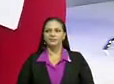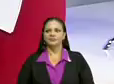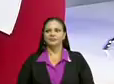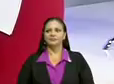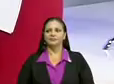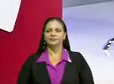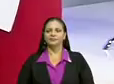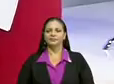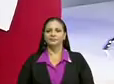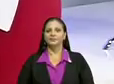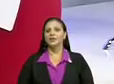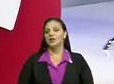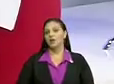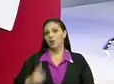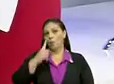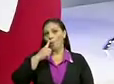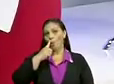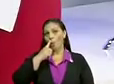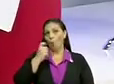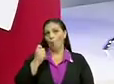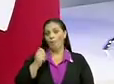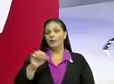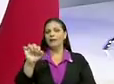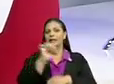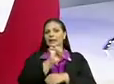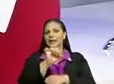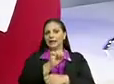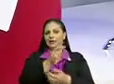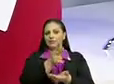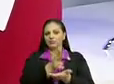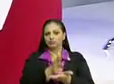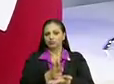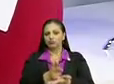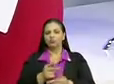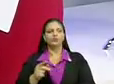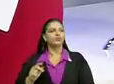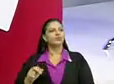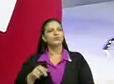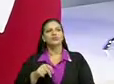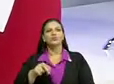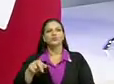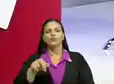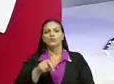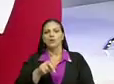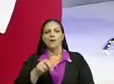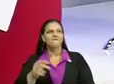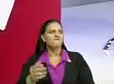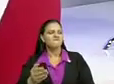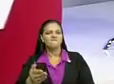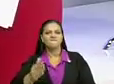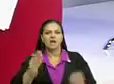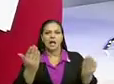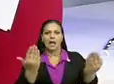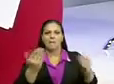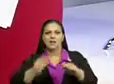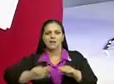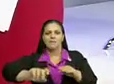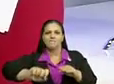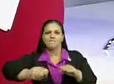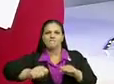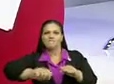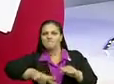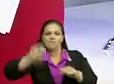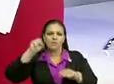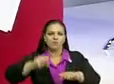Por falta de denunciantes, y aquí viene algo muy grave, liberan a un sujeto acusado de